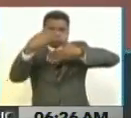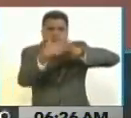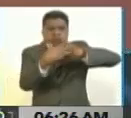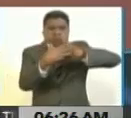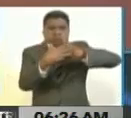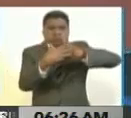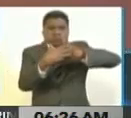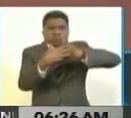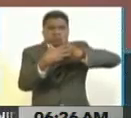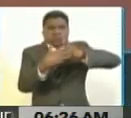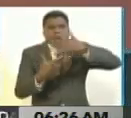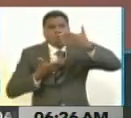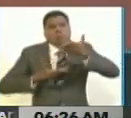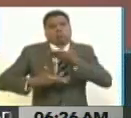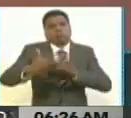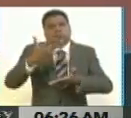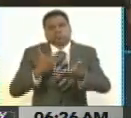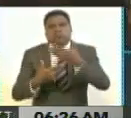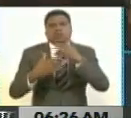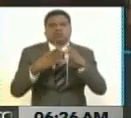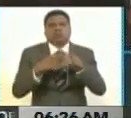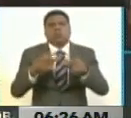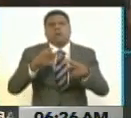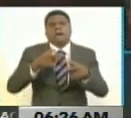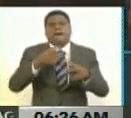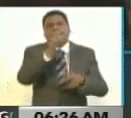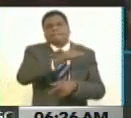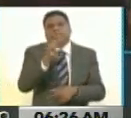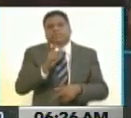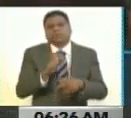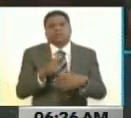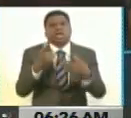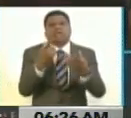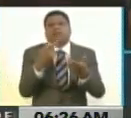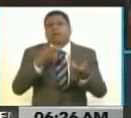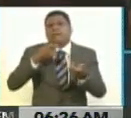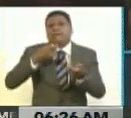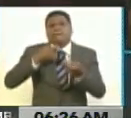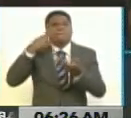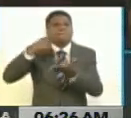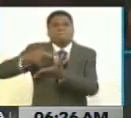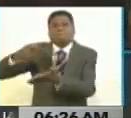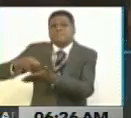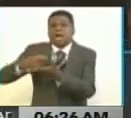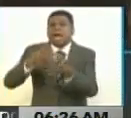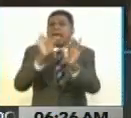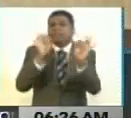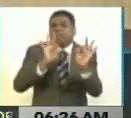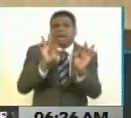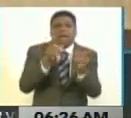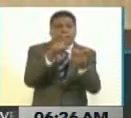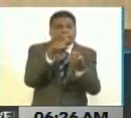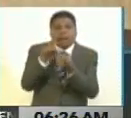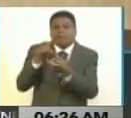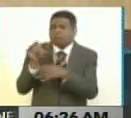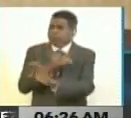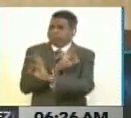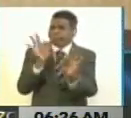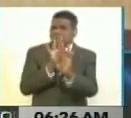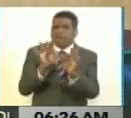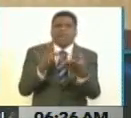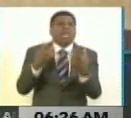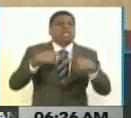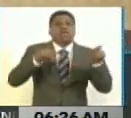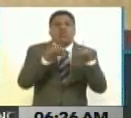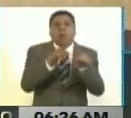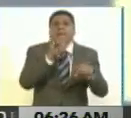personas, comercios, servicios, capitales, sin ningún tipo de arancel, como si todos fueran un mismo país. Entonces, si tú haces eso,